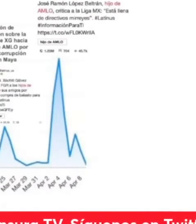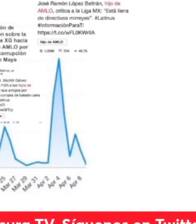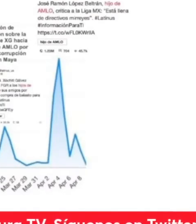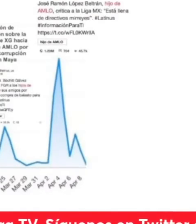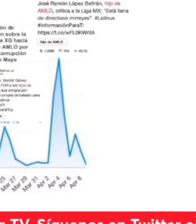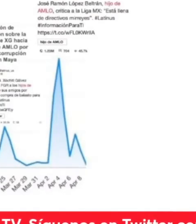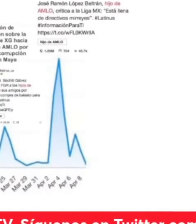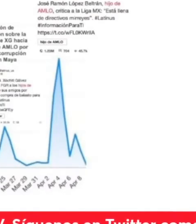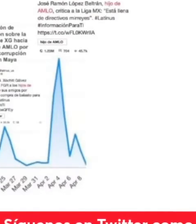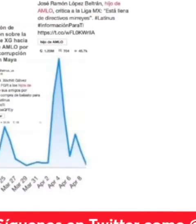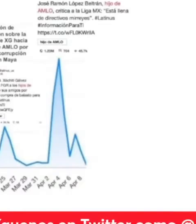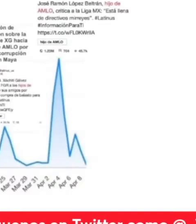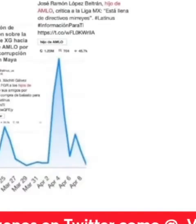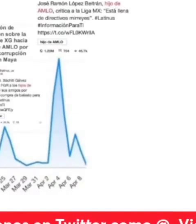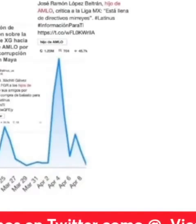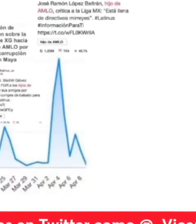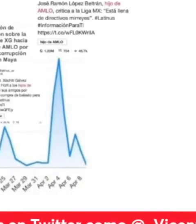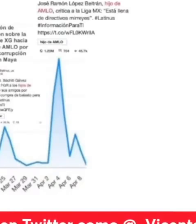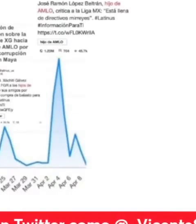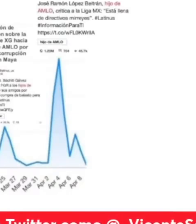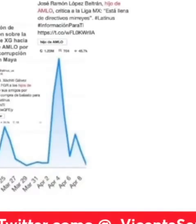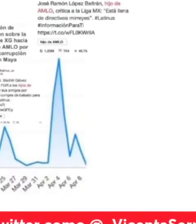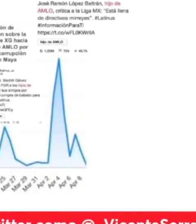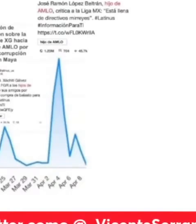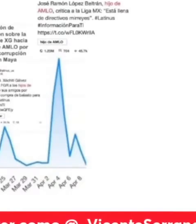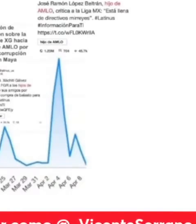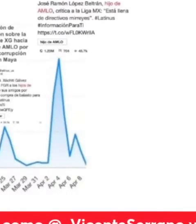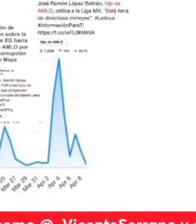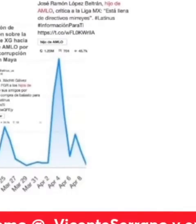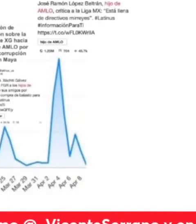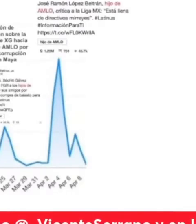precedentes en contra del presidente de México.